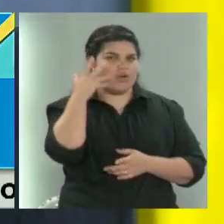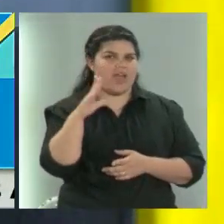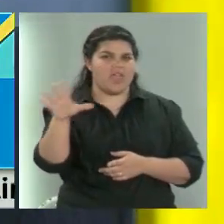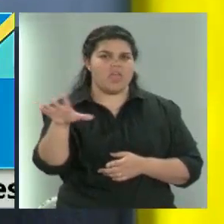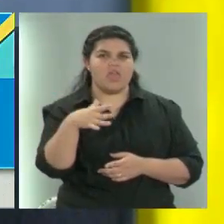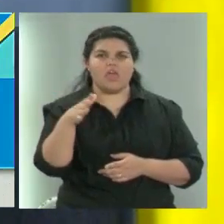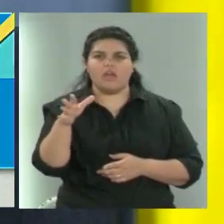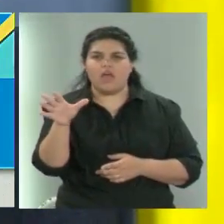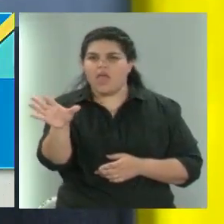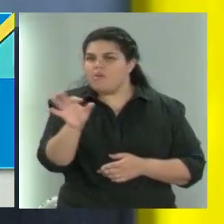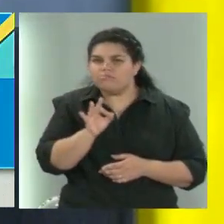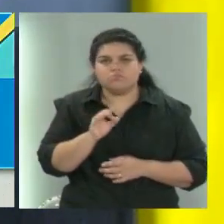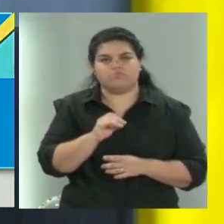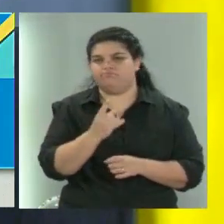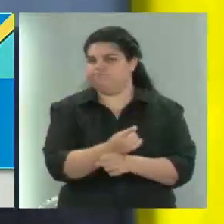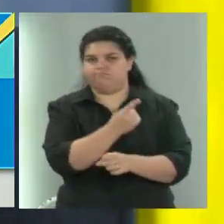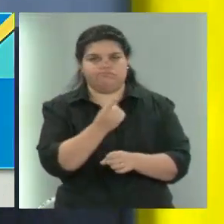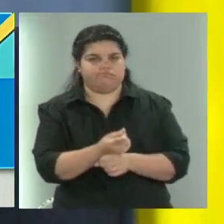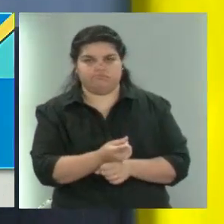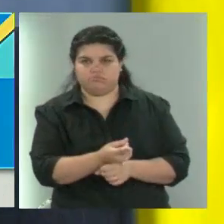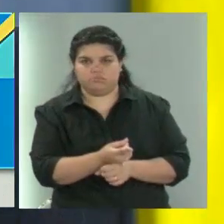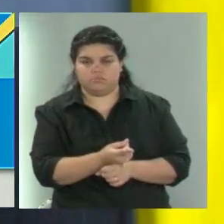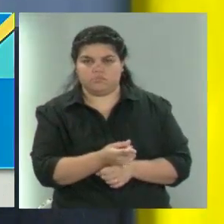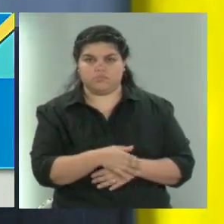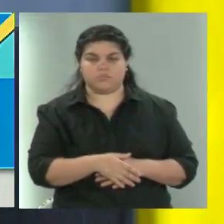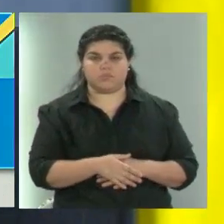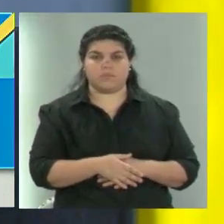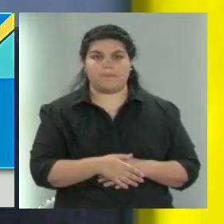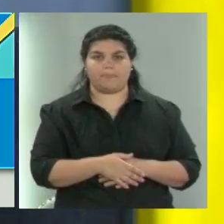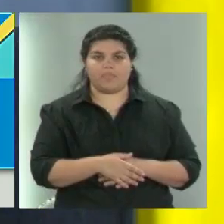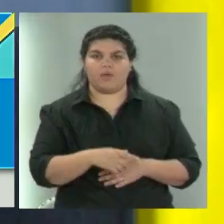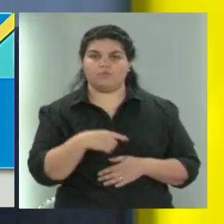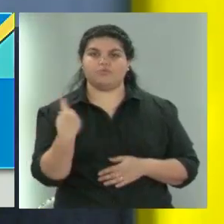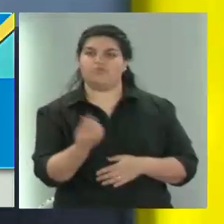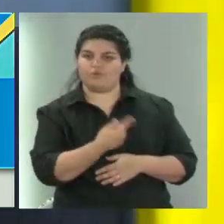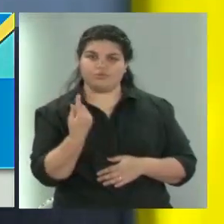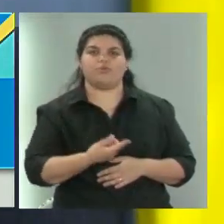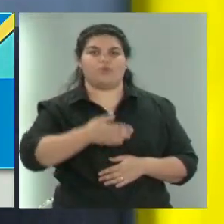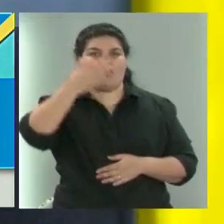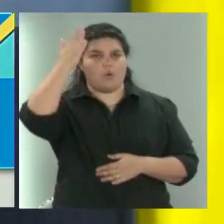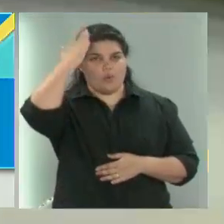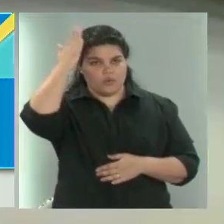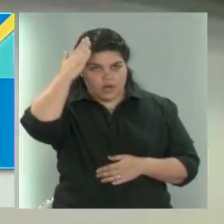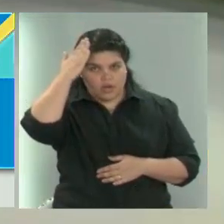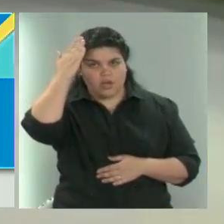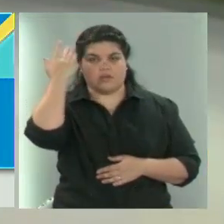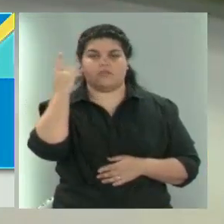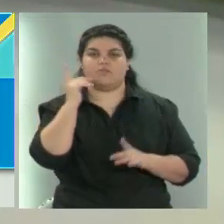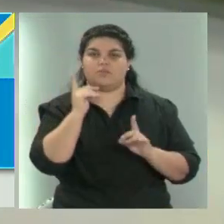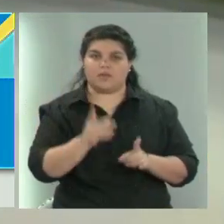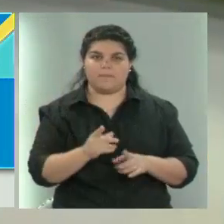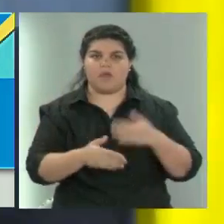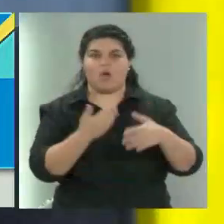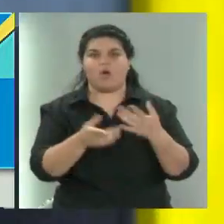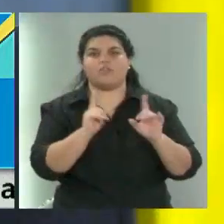nosotros también, que tenemos un gran defecto de culturalización o desculturalización, hay un